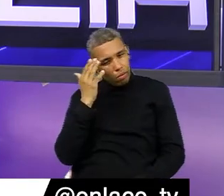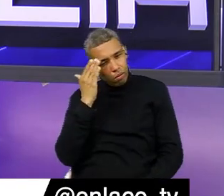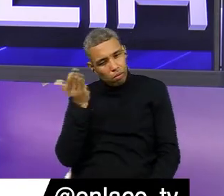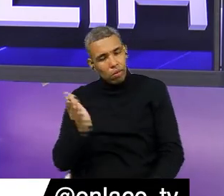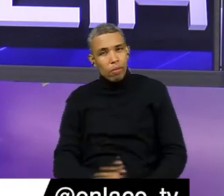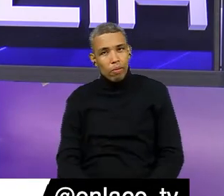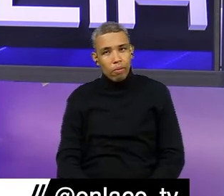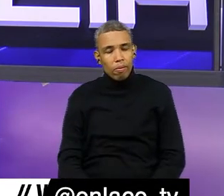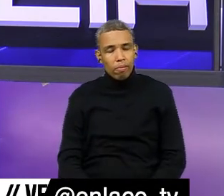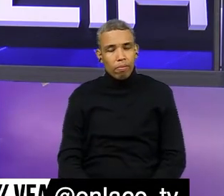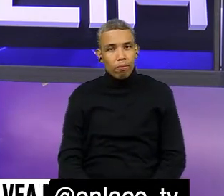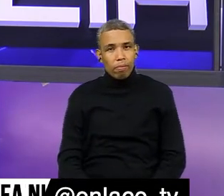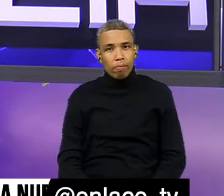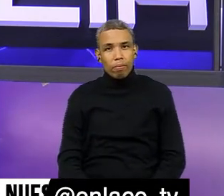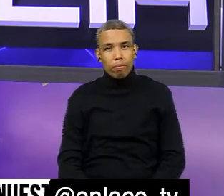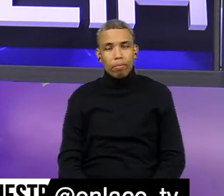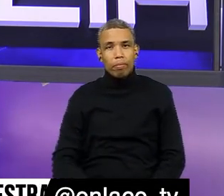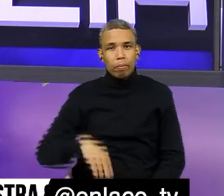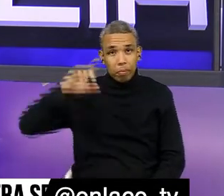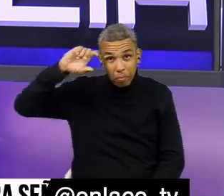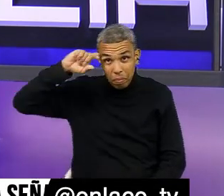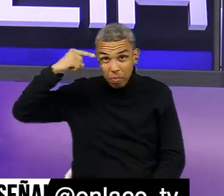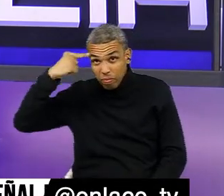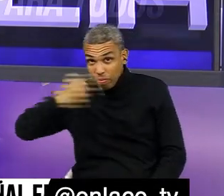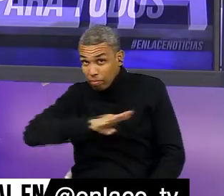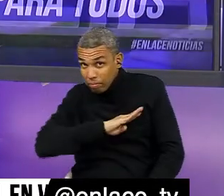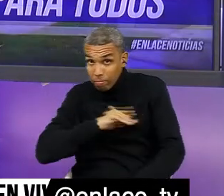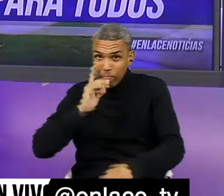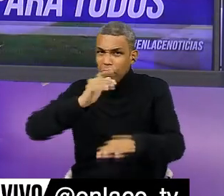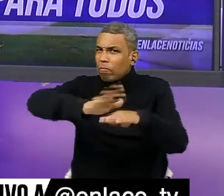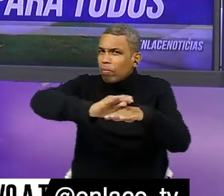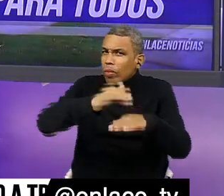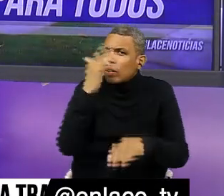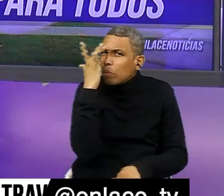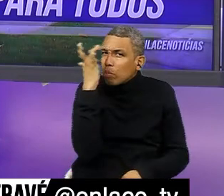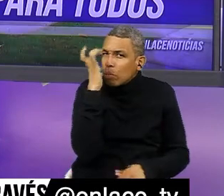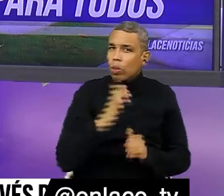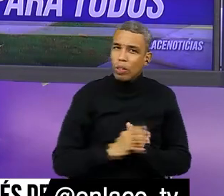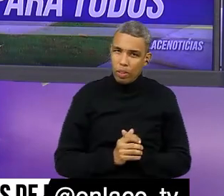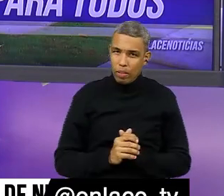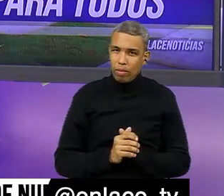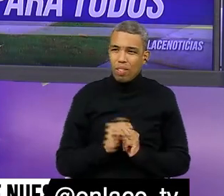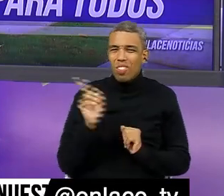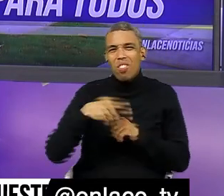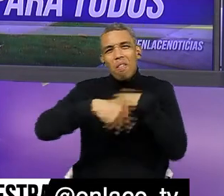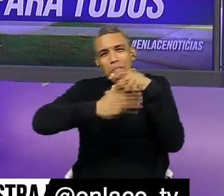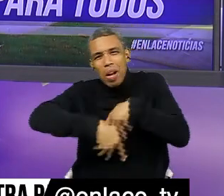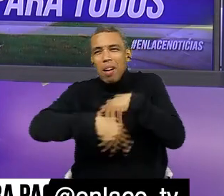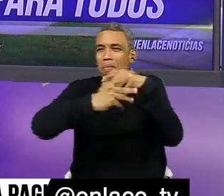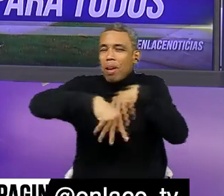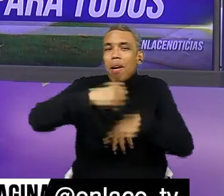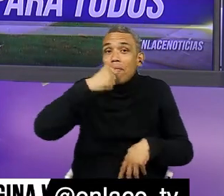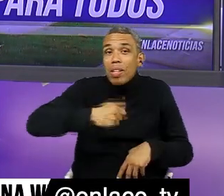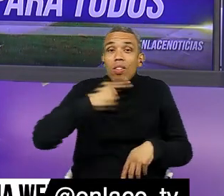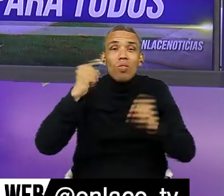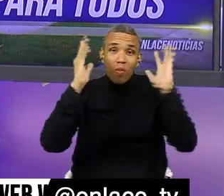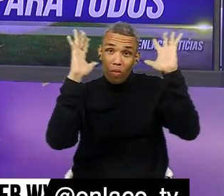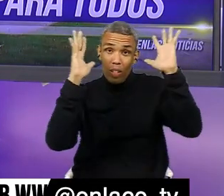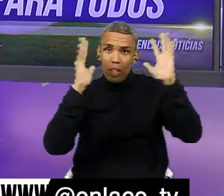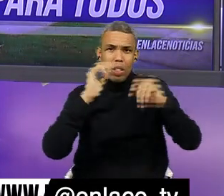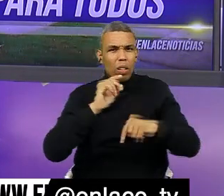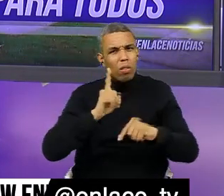Y el gobierno municipal emprendió campaña de Espacio para Todos y explicó por qué se suspendió el tradicional desfile cívico-militar de este 20 de